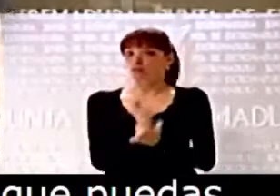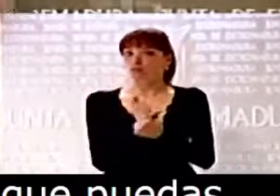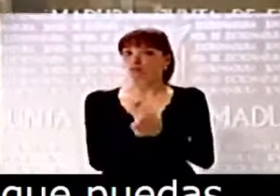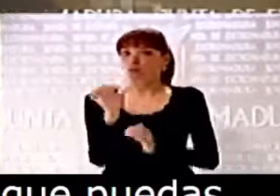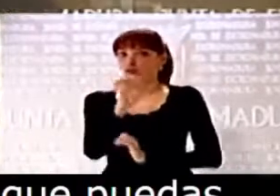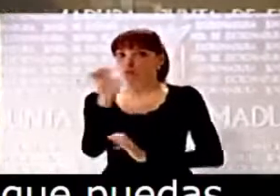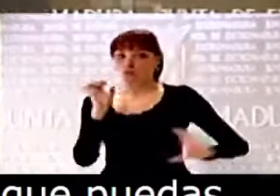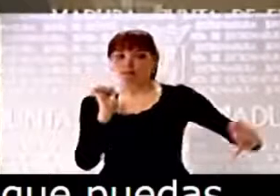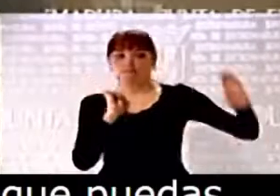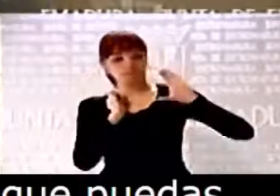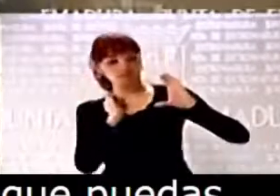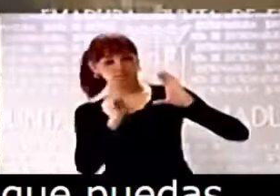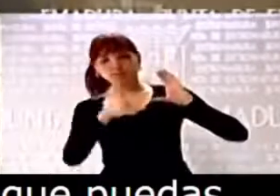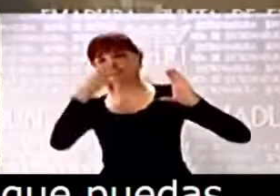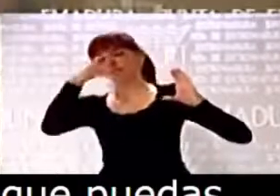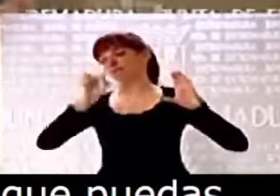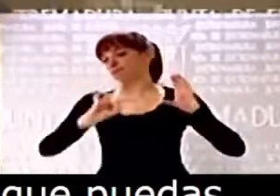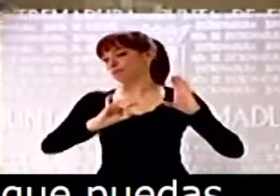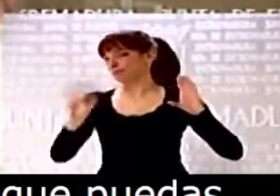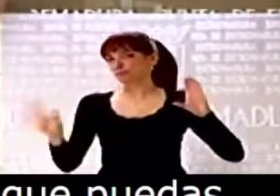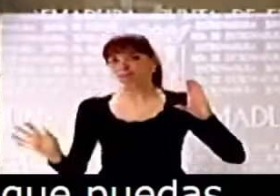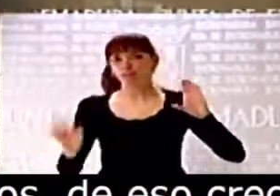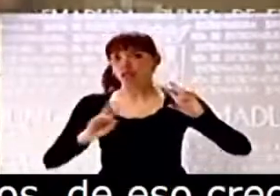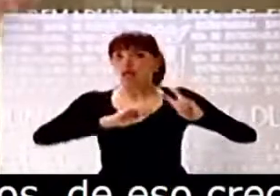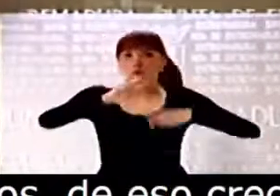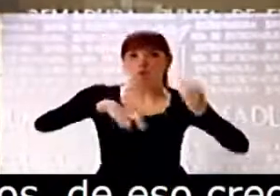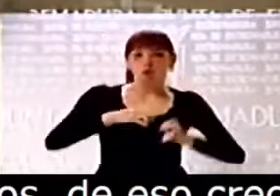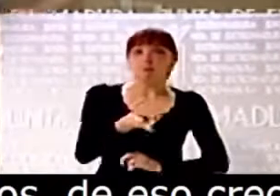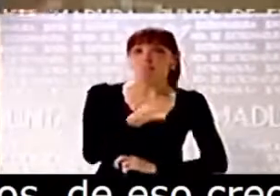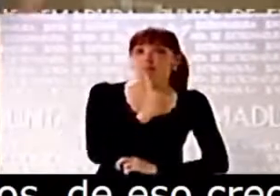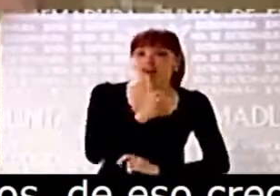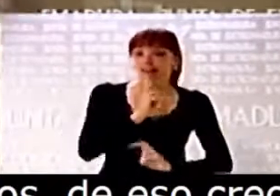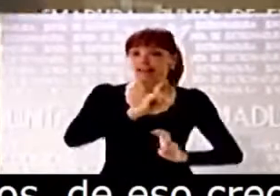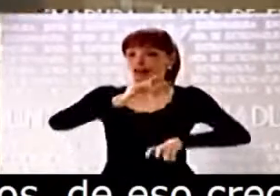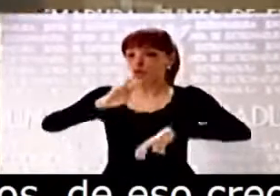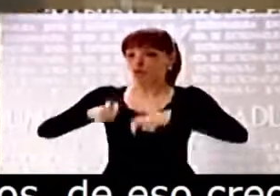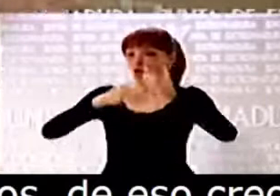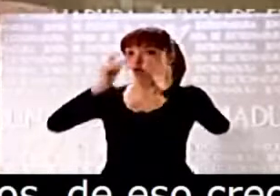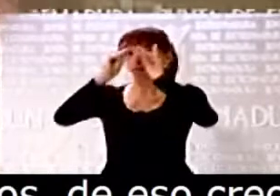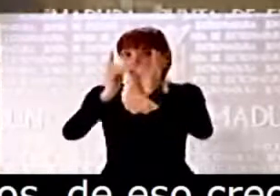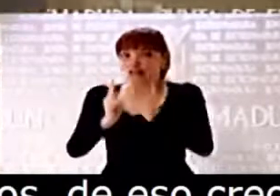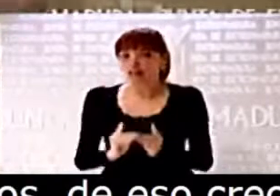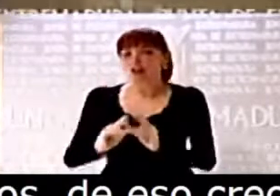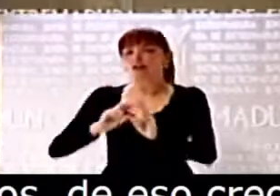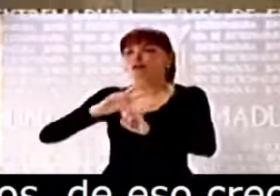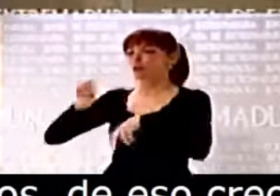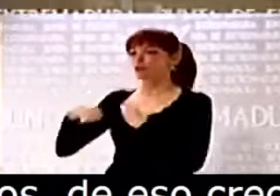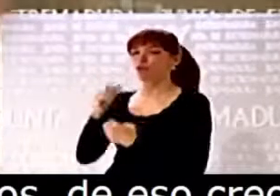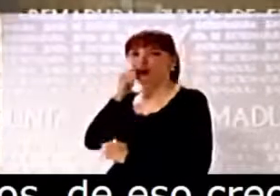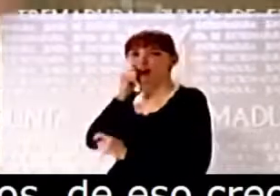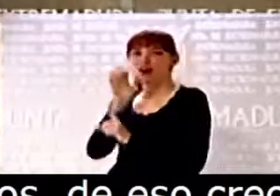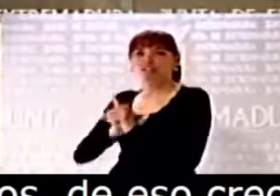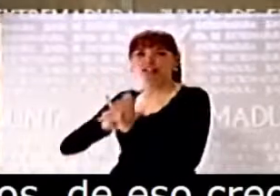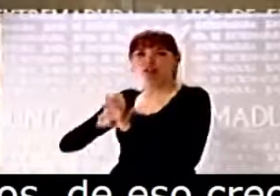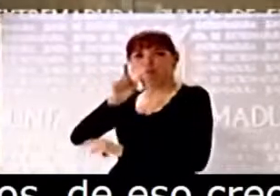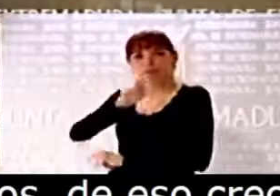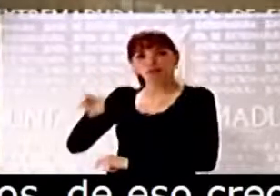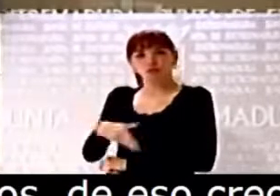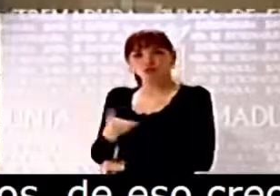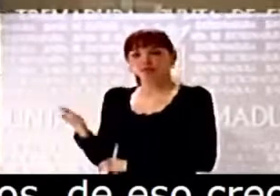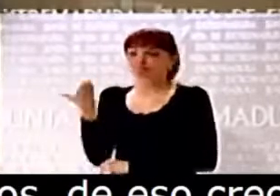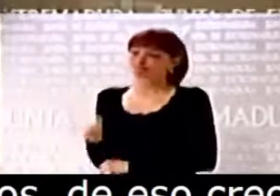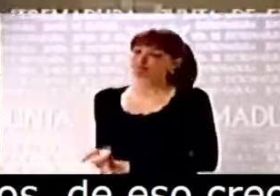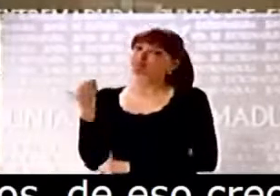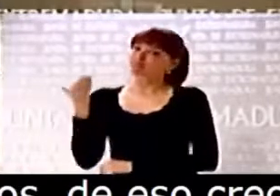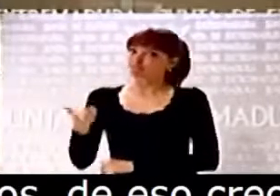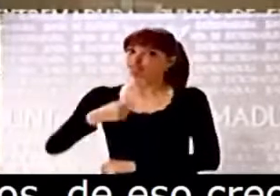claro que, además de la revolución verde y de la revolución digital, está la revolución de los afectos y la revolución de las personas, que es muy importante, que